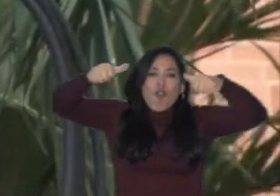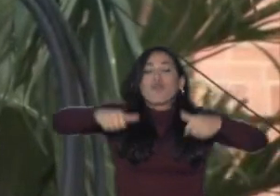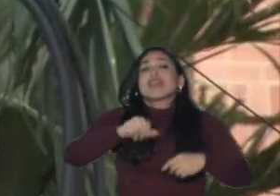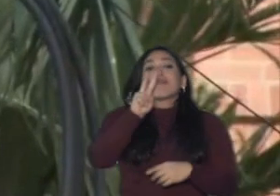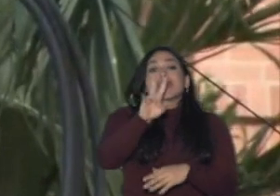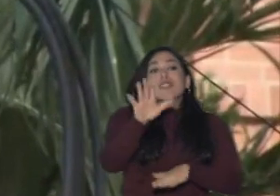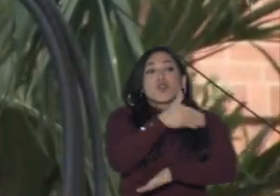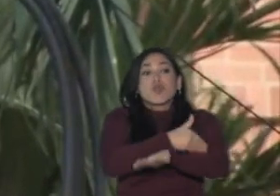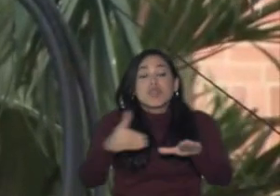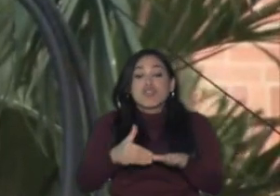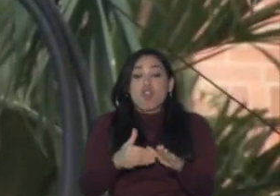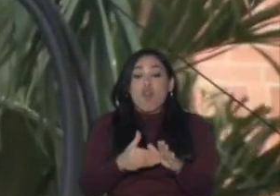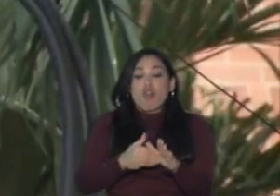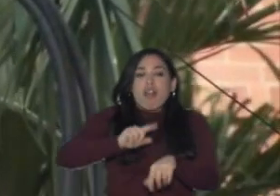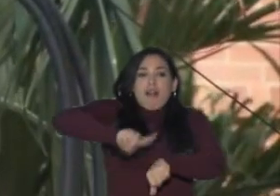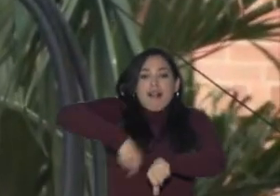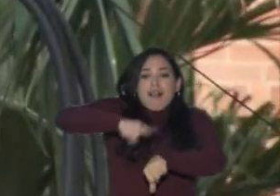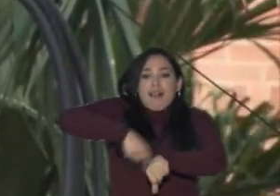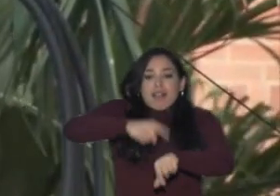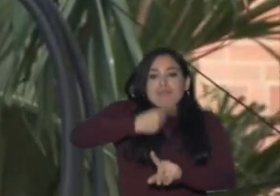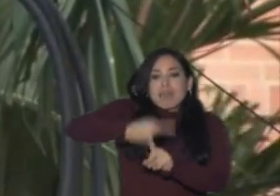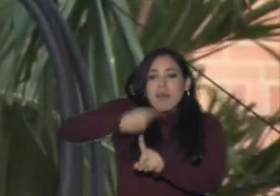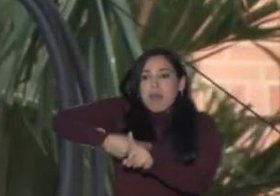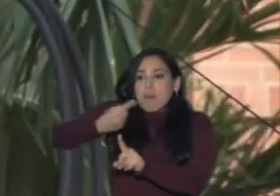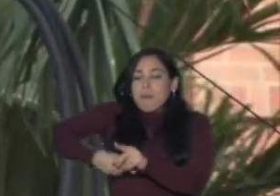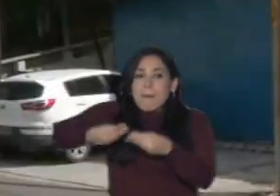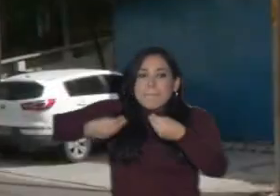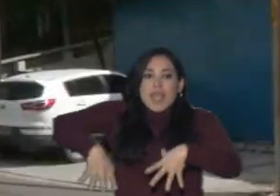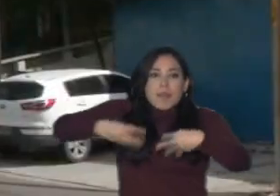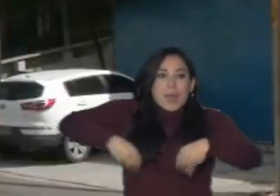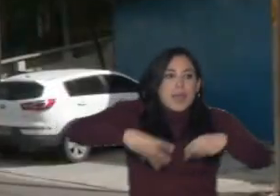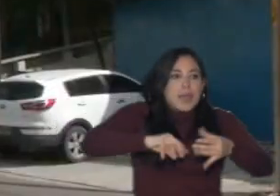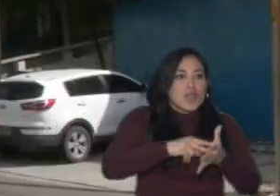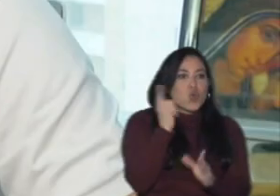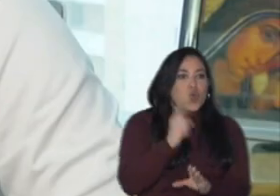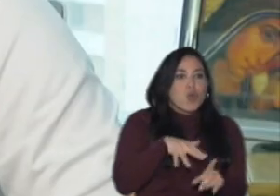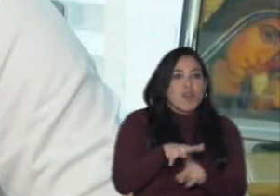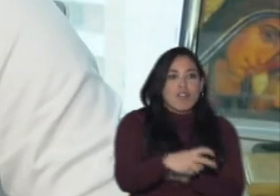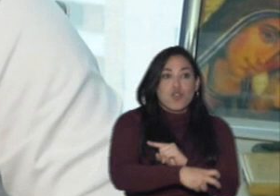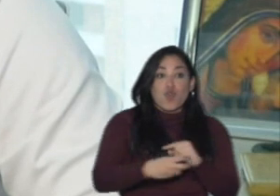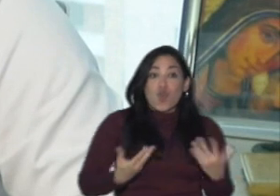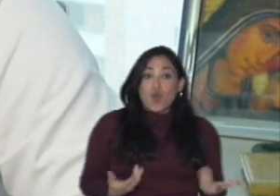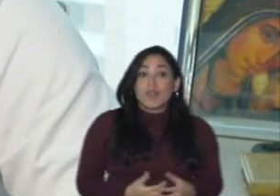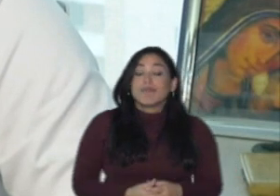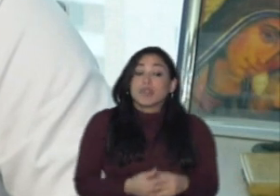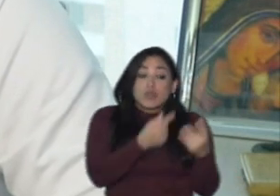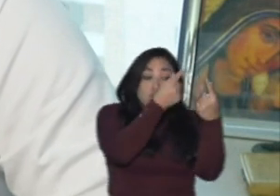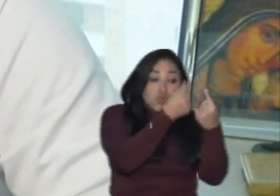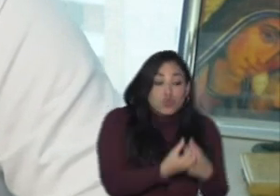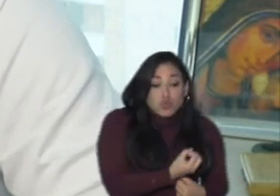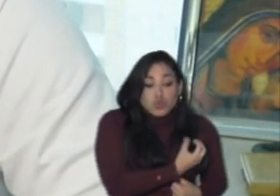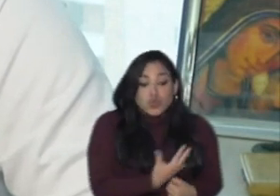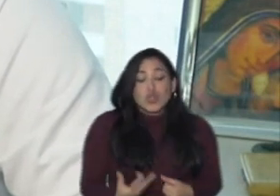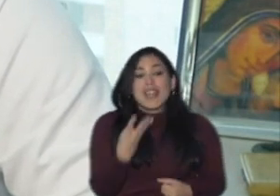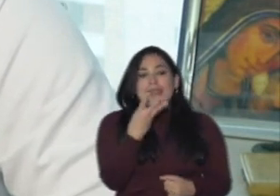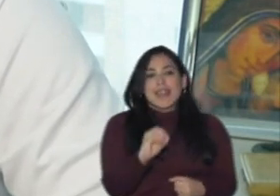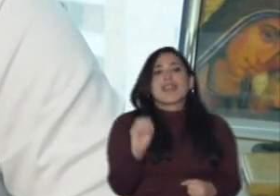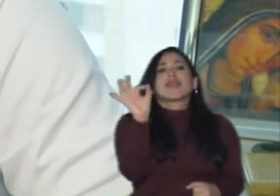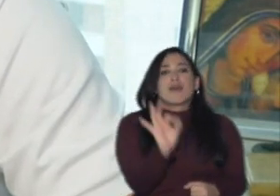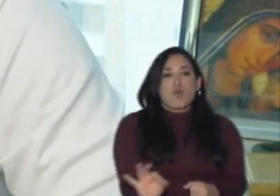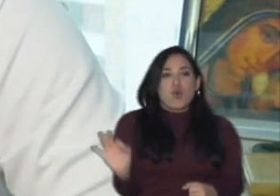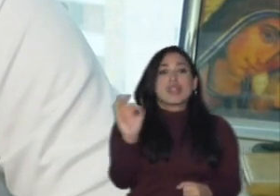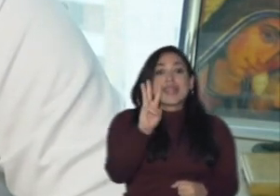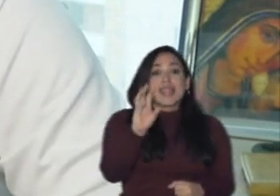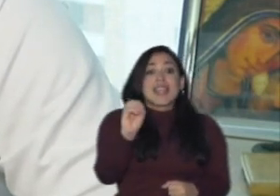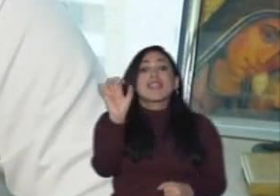25 millones de kilovatios horas al mes que se pierden en estos estratos sociales. De ese total, estimamos que el